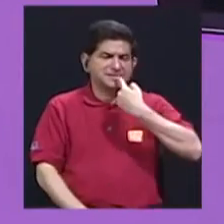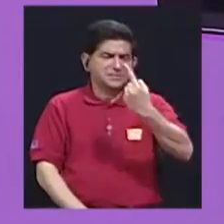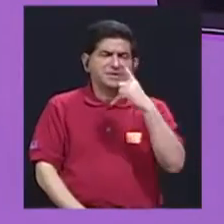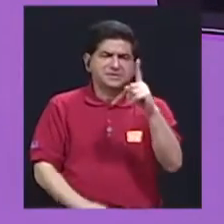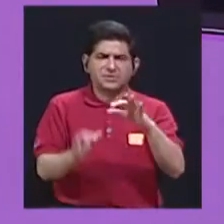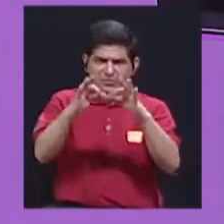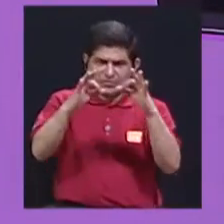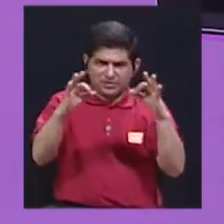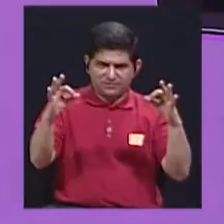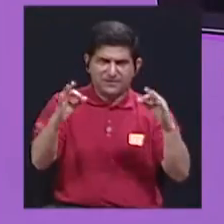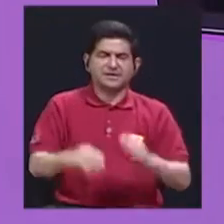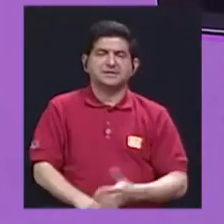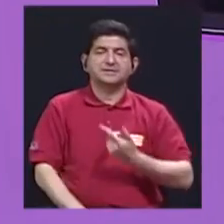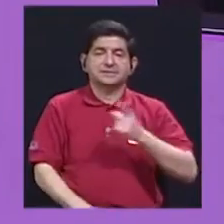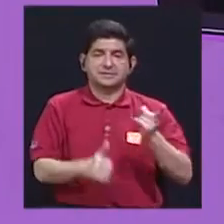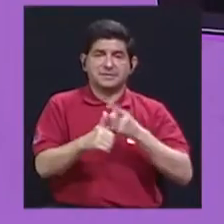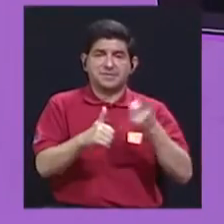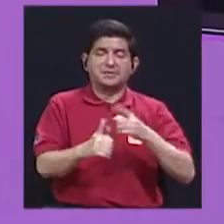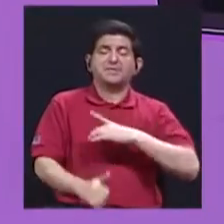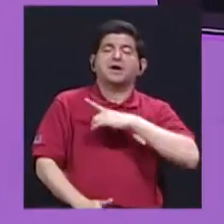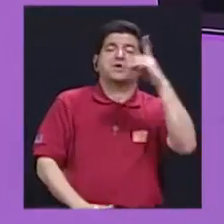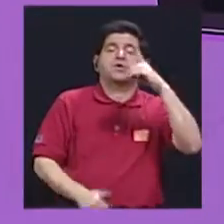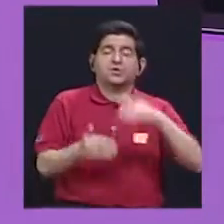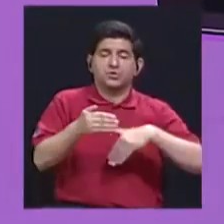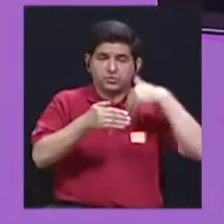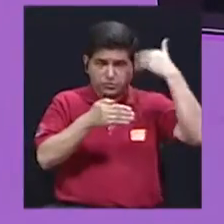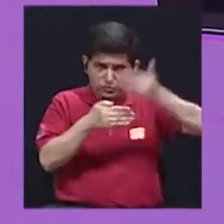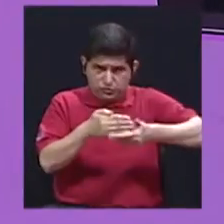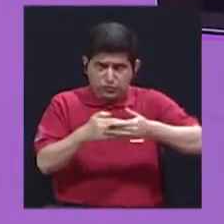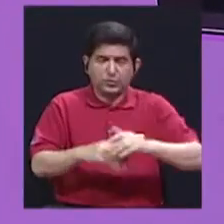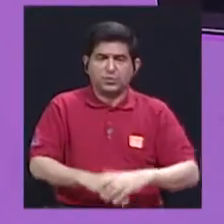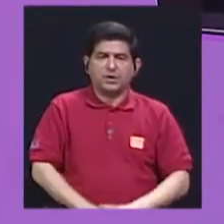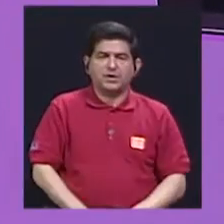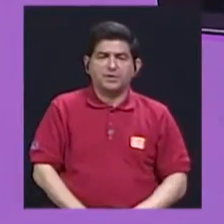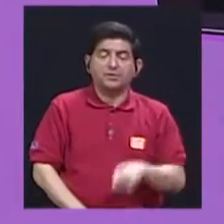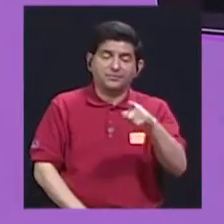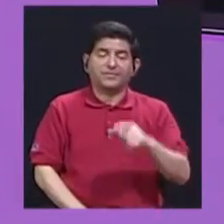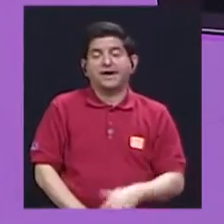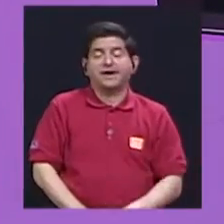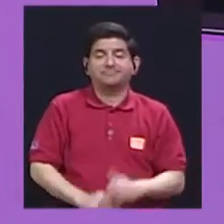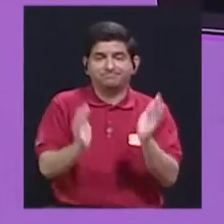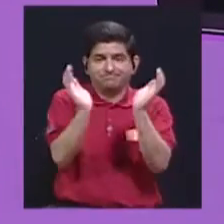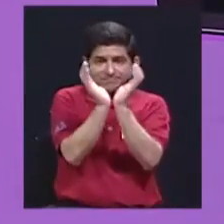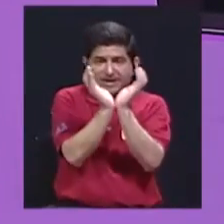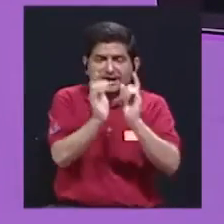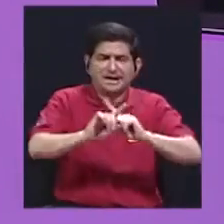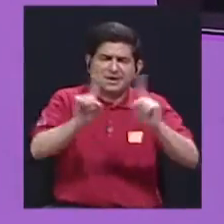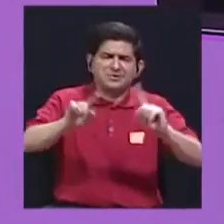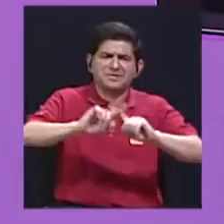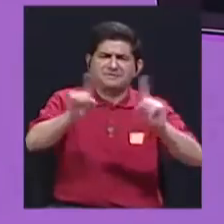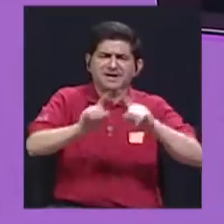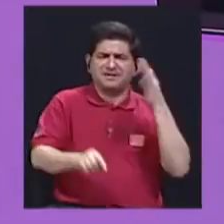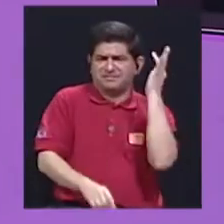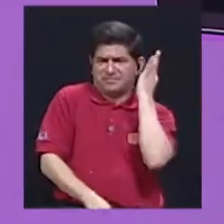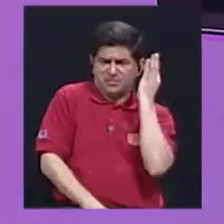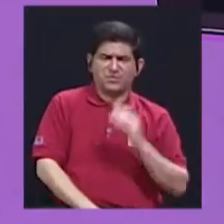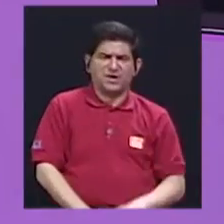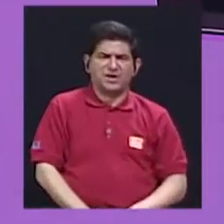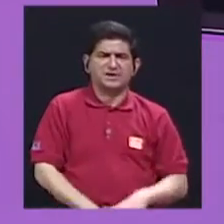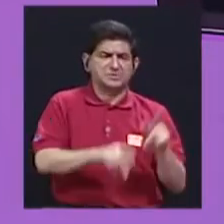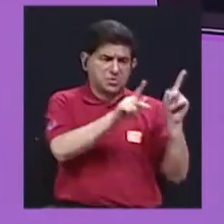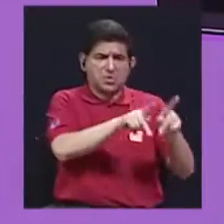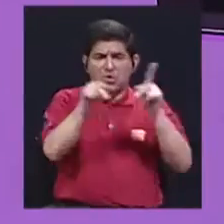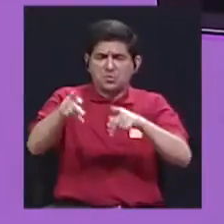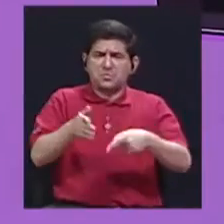un lema que para nosotros primero es dios y después verdad en la caja pero muchas mujeres y muchas